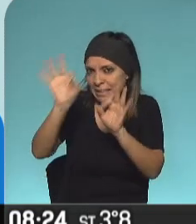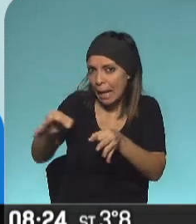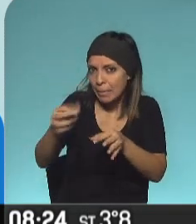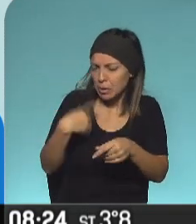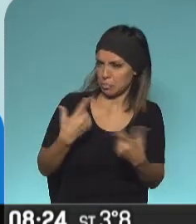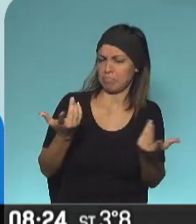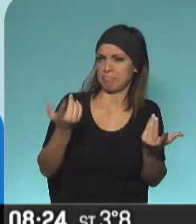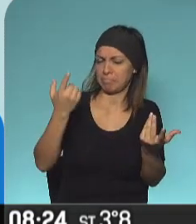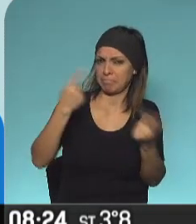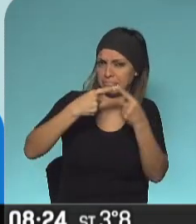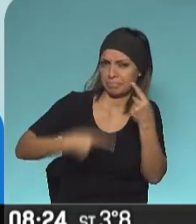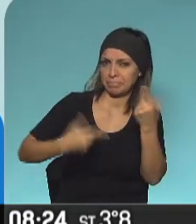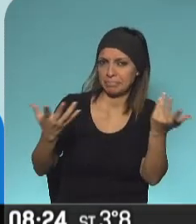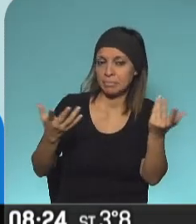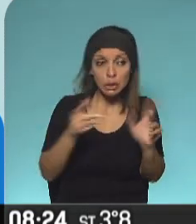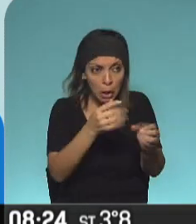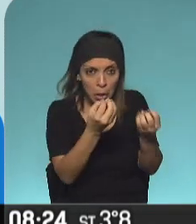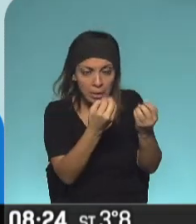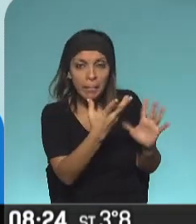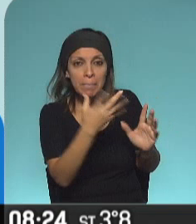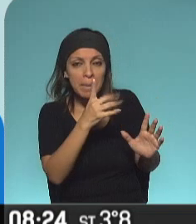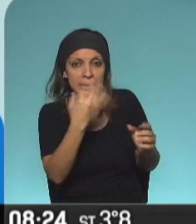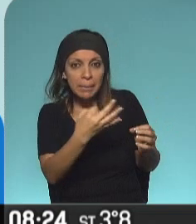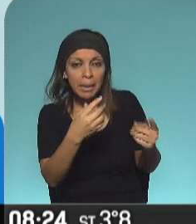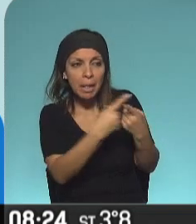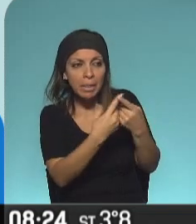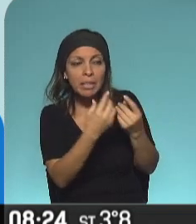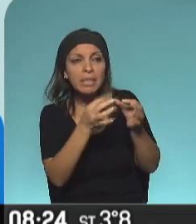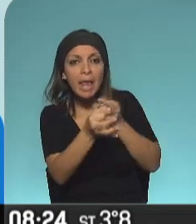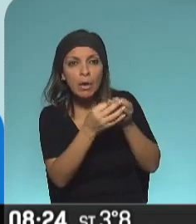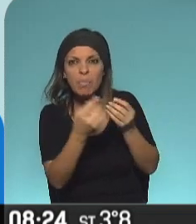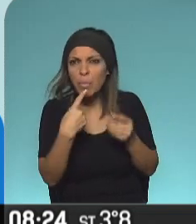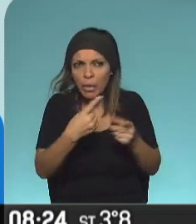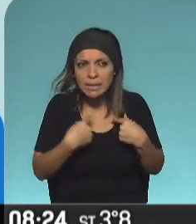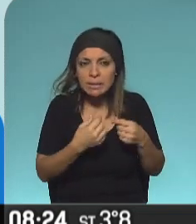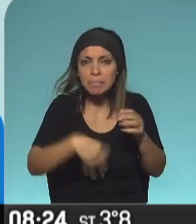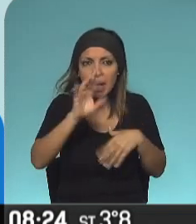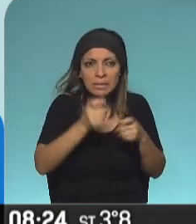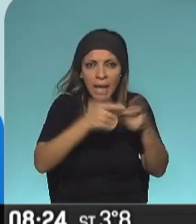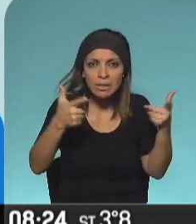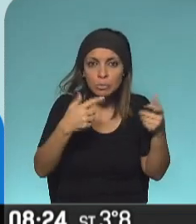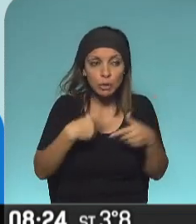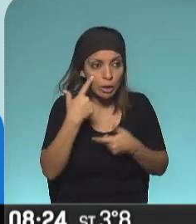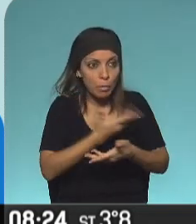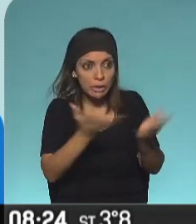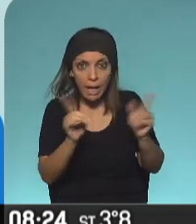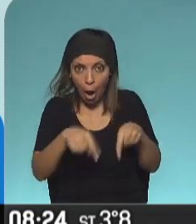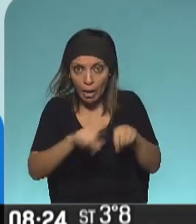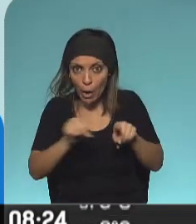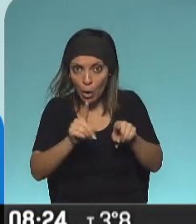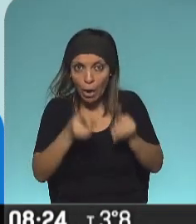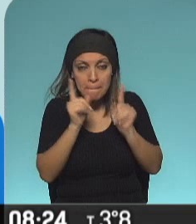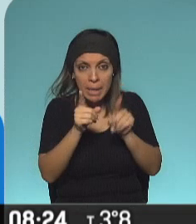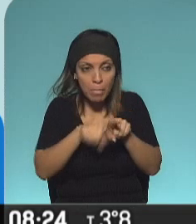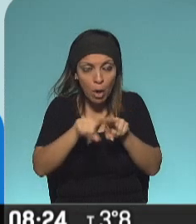sin duda alguna. Pero me parece bien que podamos dialogar. ¿Más casos en dónde decís vos? Porque yo te mostré la curva recién de que no hay más casos, que son los mismos